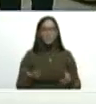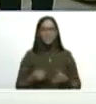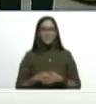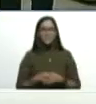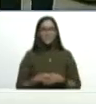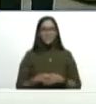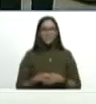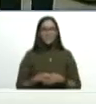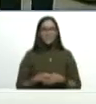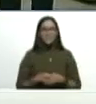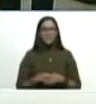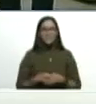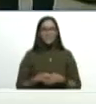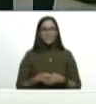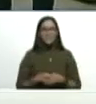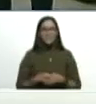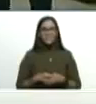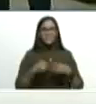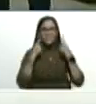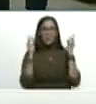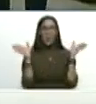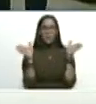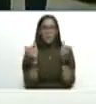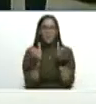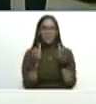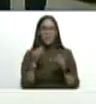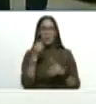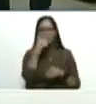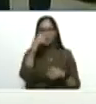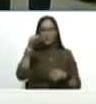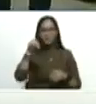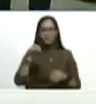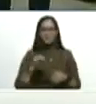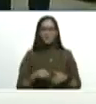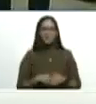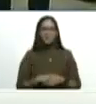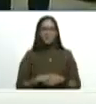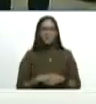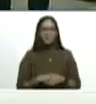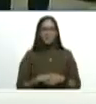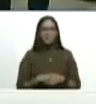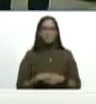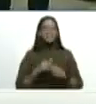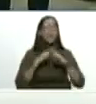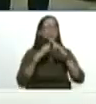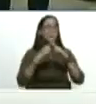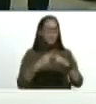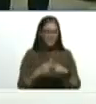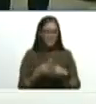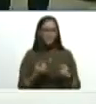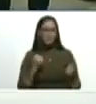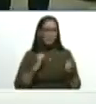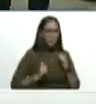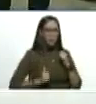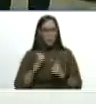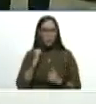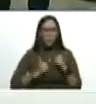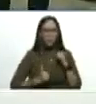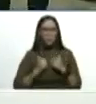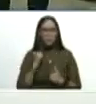¿Ah? Te veo más delgado, Nahum. Te está prestando la cosa, los ejercicios que estás